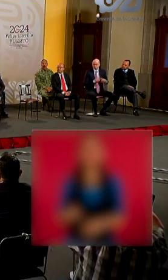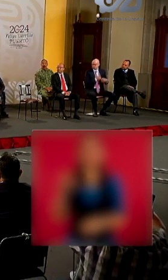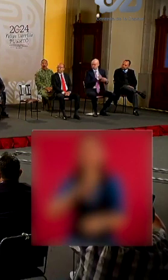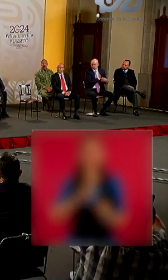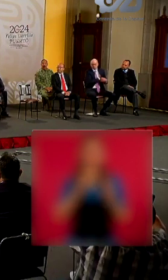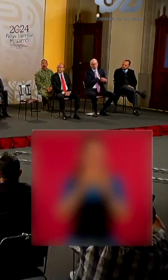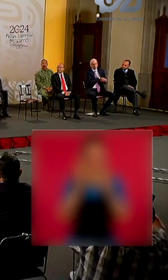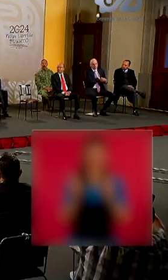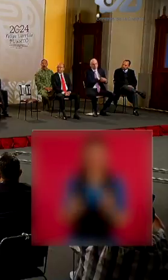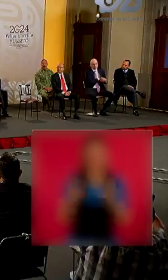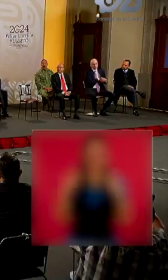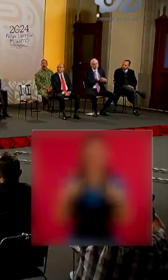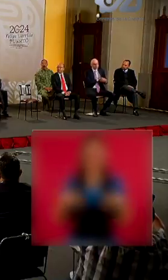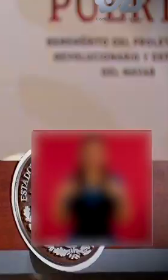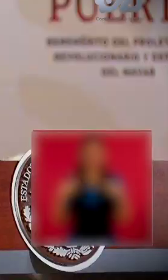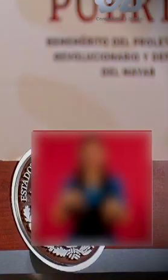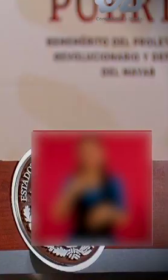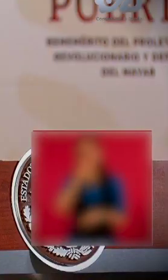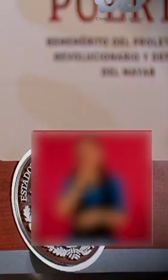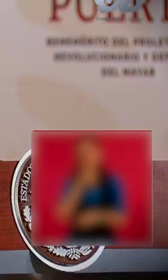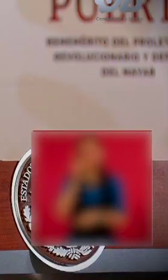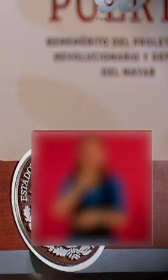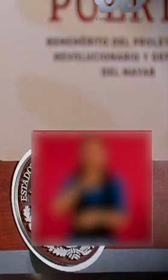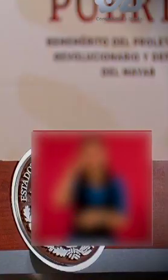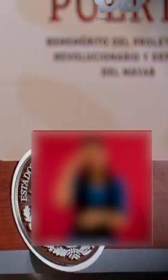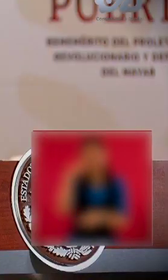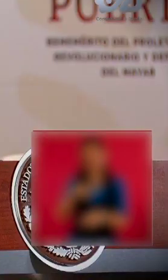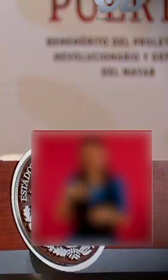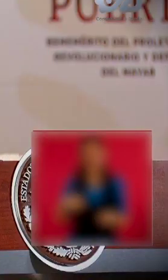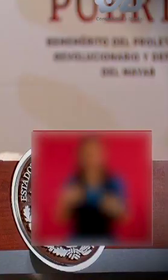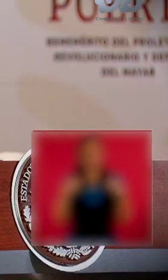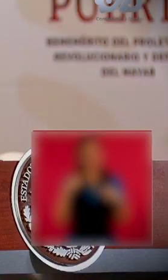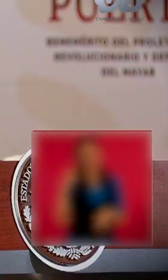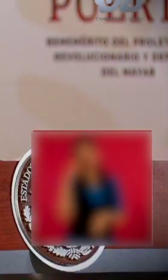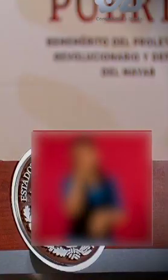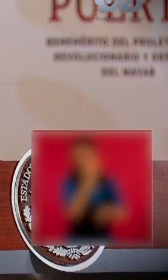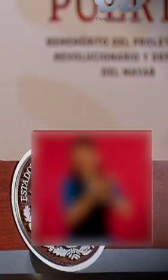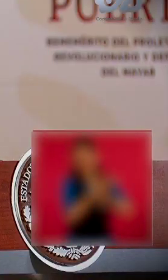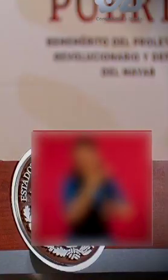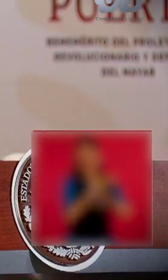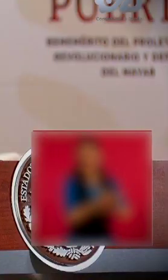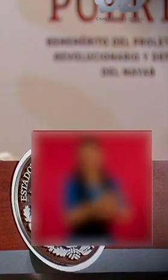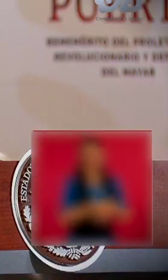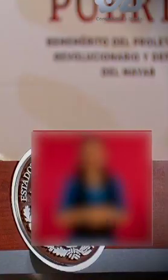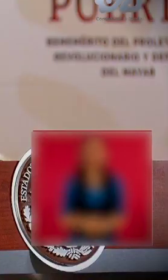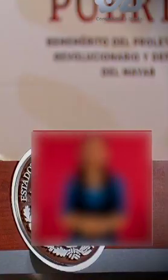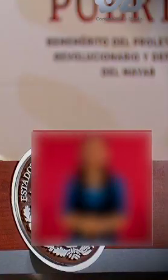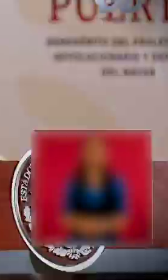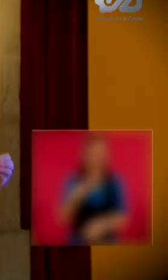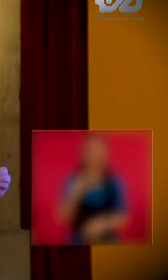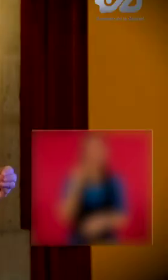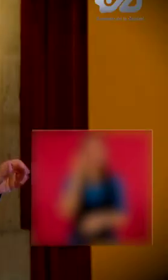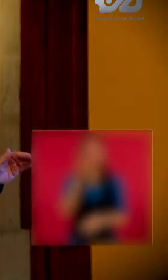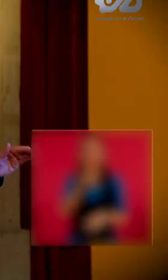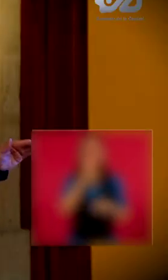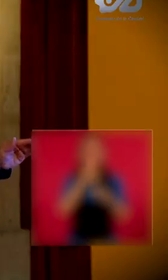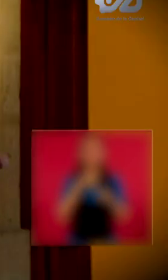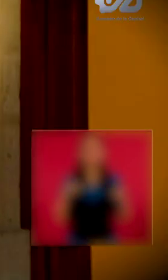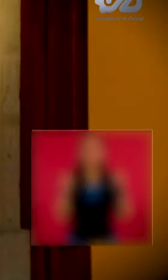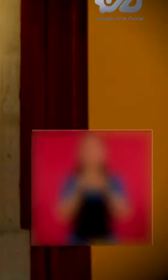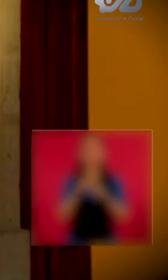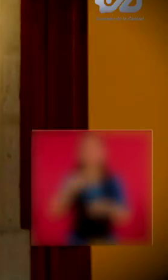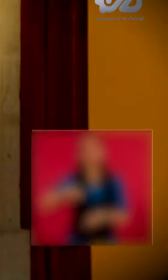Esta mañana, la Secretaría de Relaciones Exteriores presentó la Estrategia de Movilidad Humana para atender a los mexicanos en el